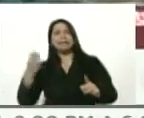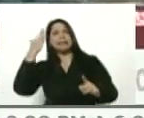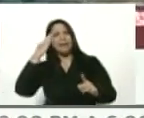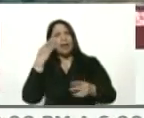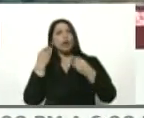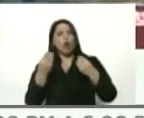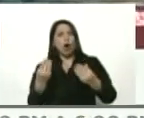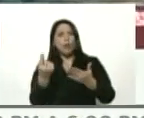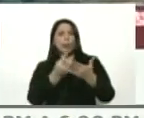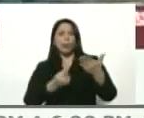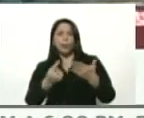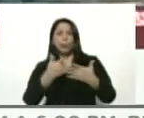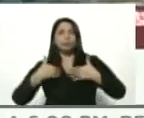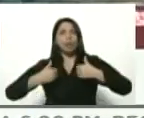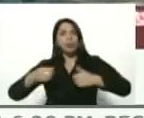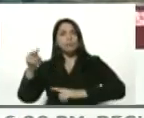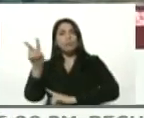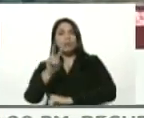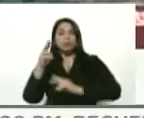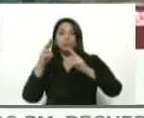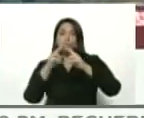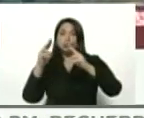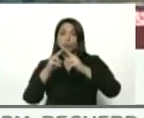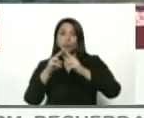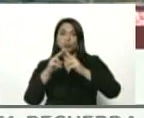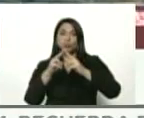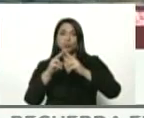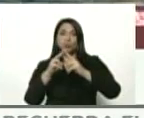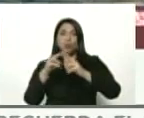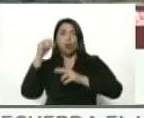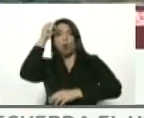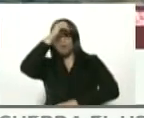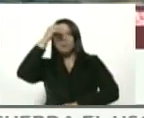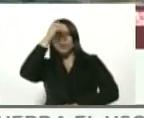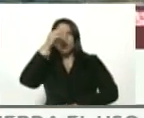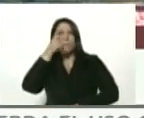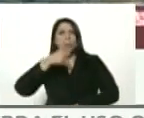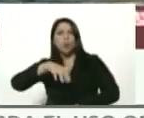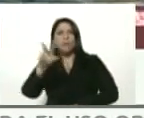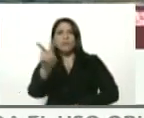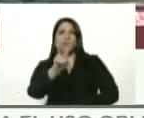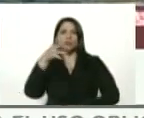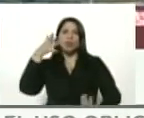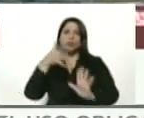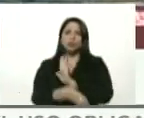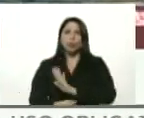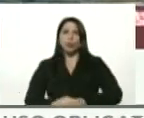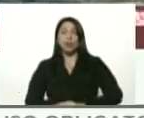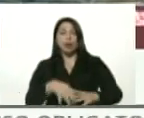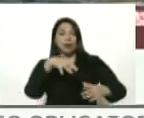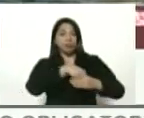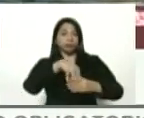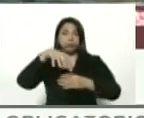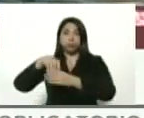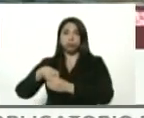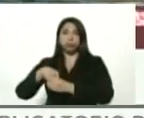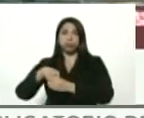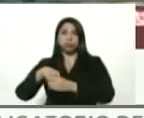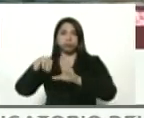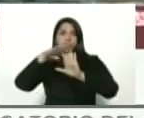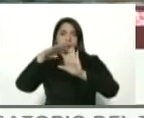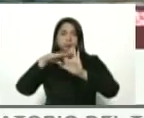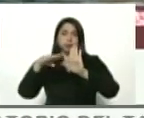Venezuela, para conocer la opinión de los venezolanos sobre la cuarentena y las